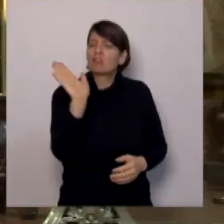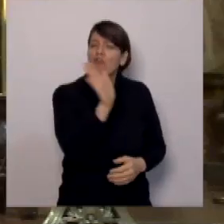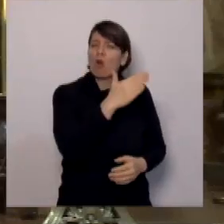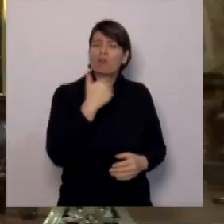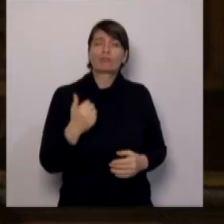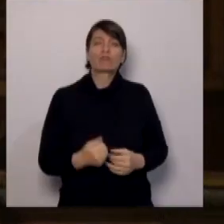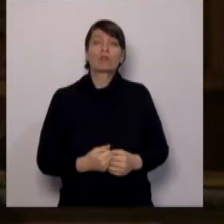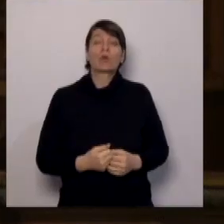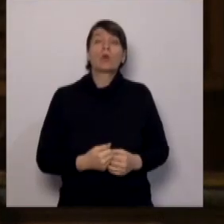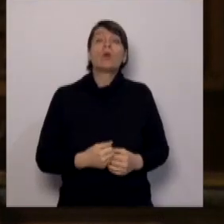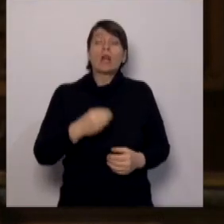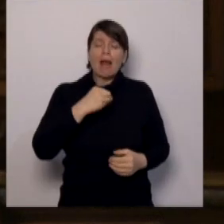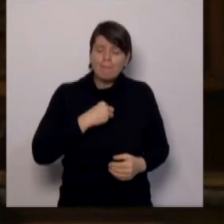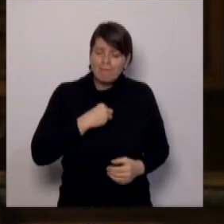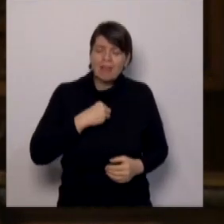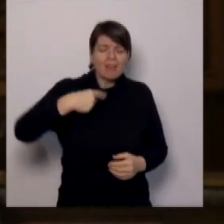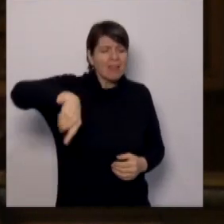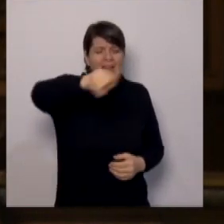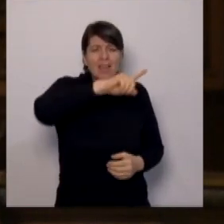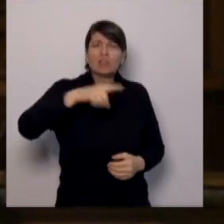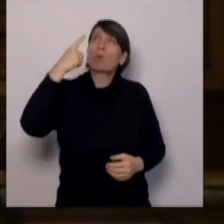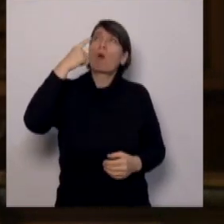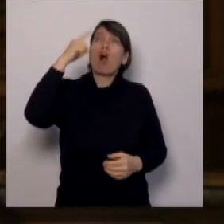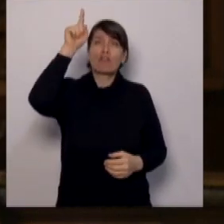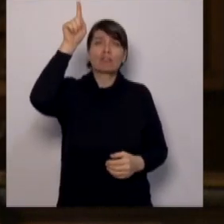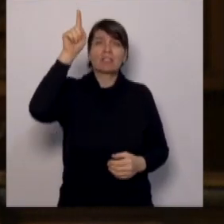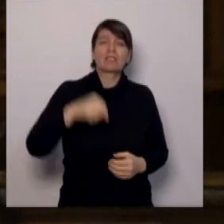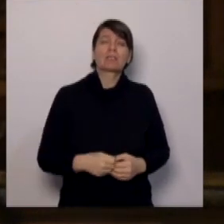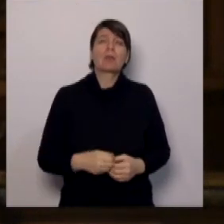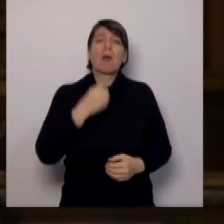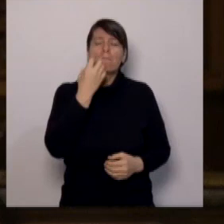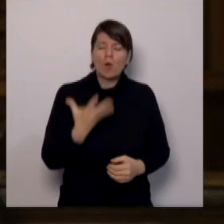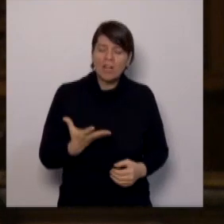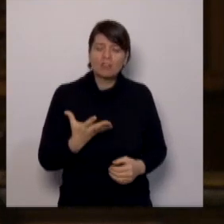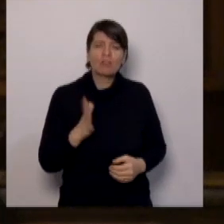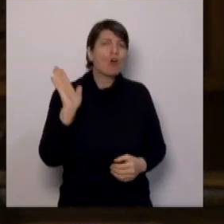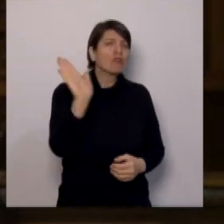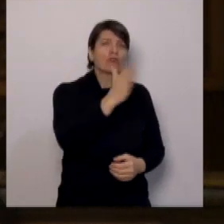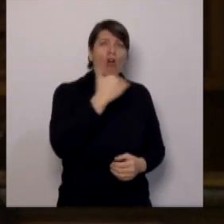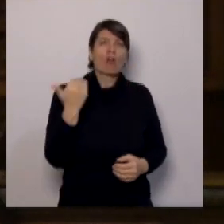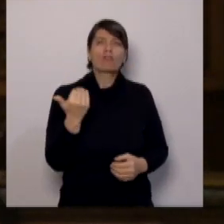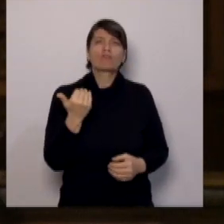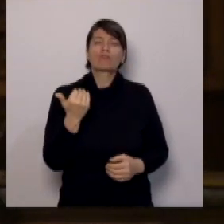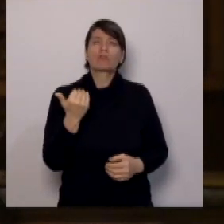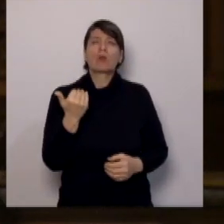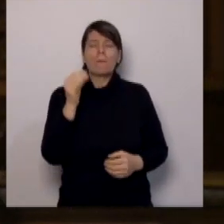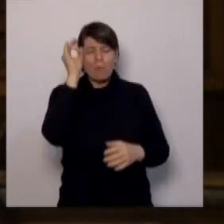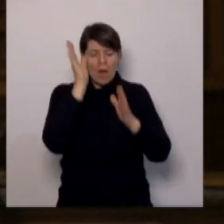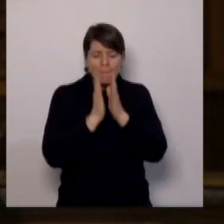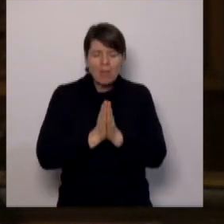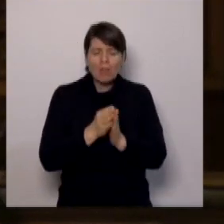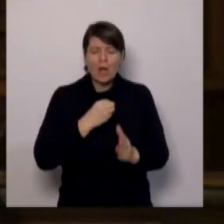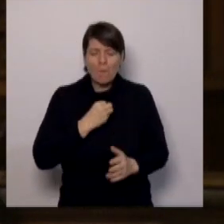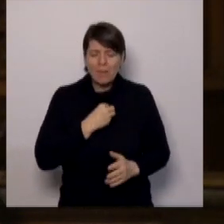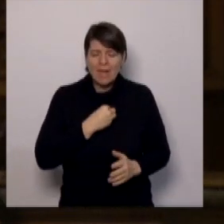sociales, y de todos cuya fe y entrega bien conoces, por ellos y todos los suyos, por